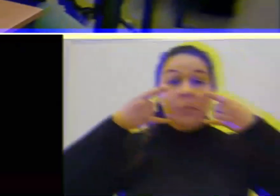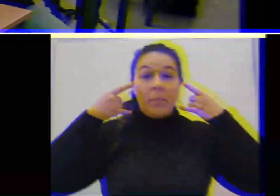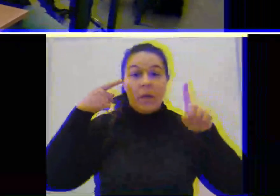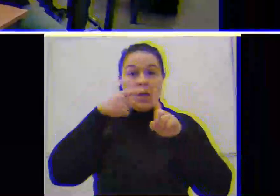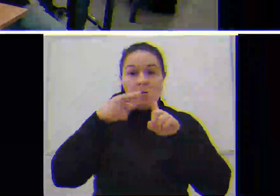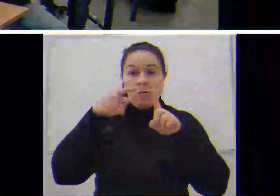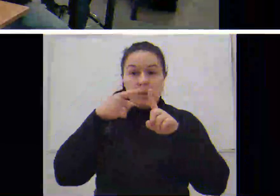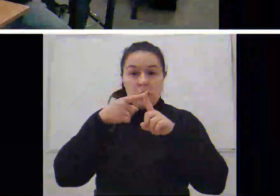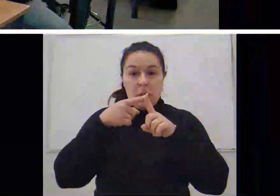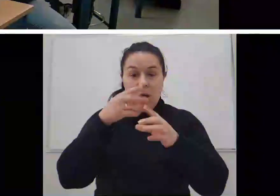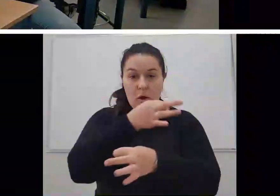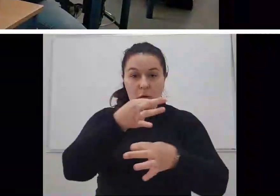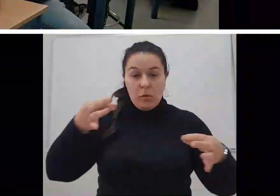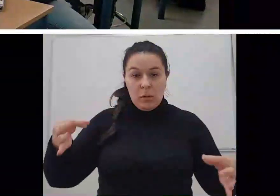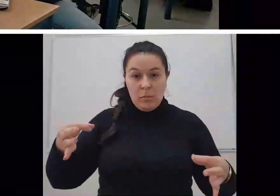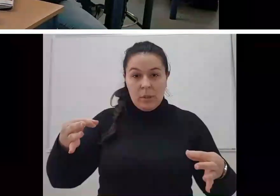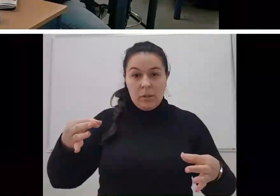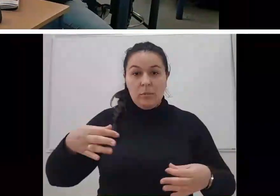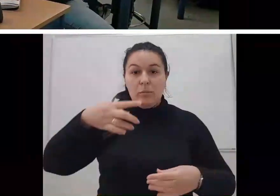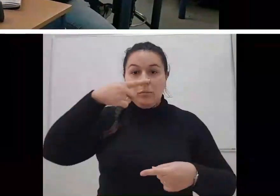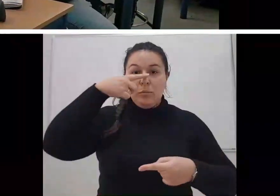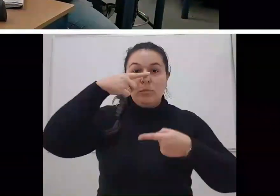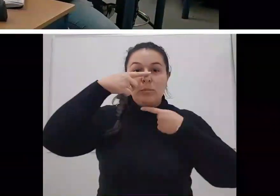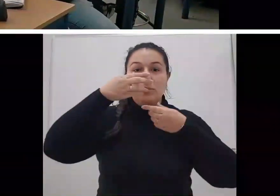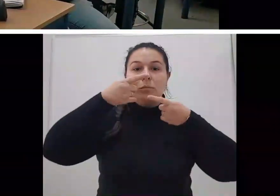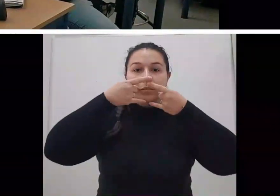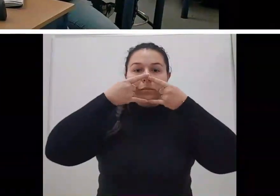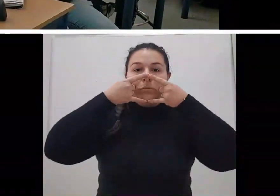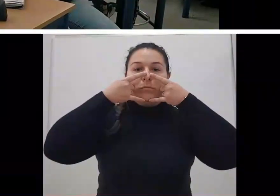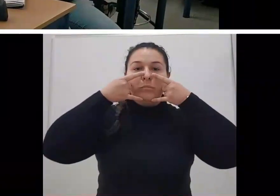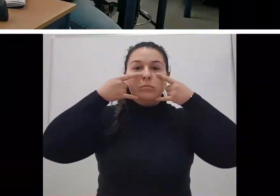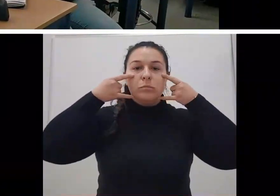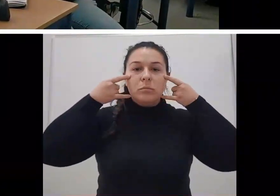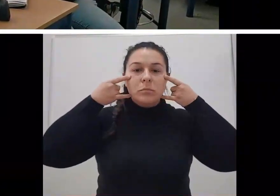Las mascarillas tienen que estar bien colocadas, tapando desde la nariz hasta la barbilla.